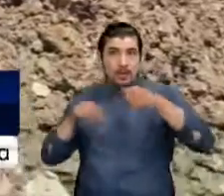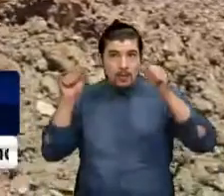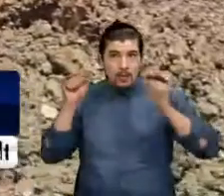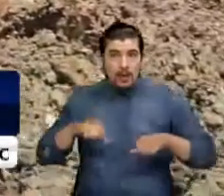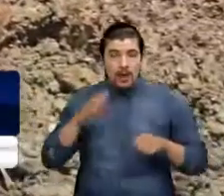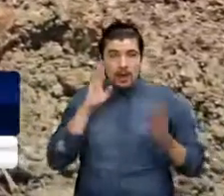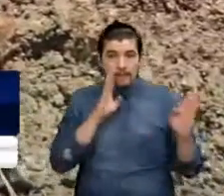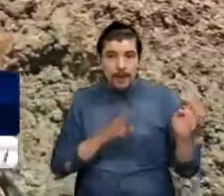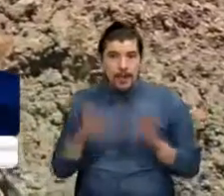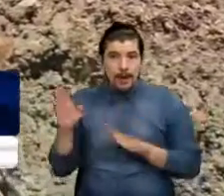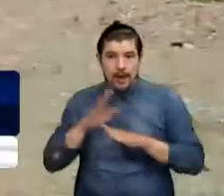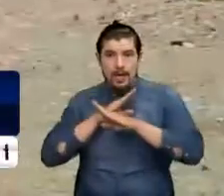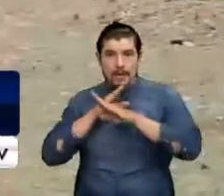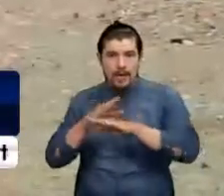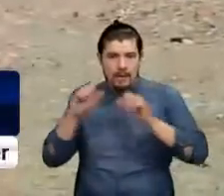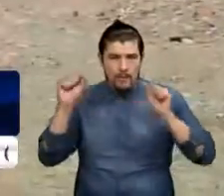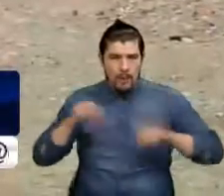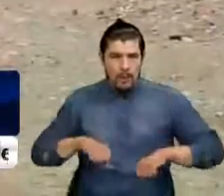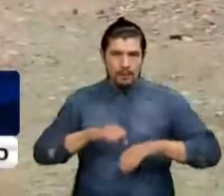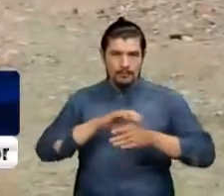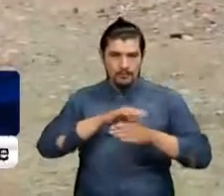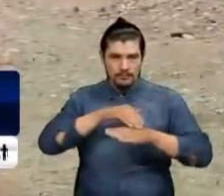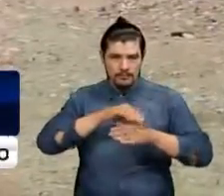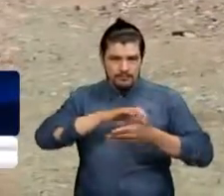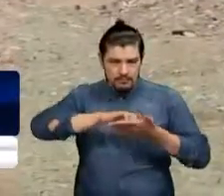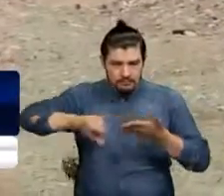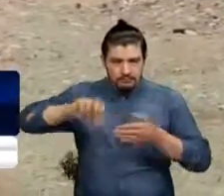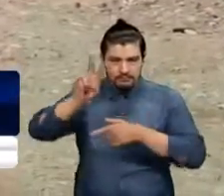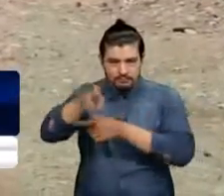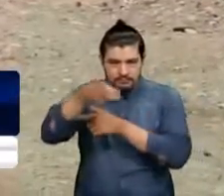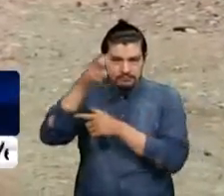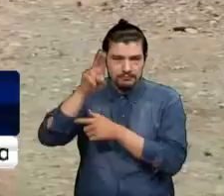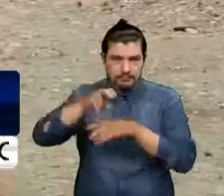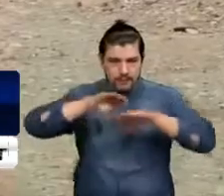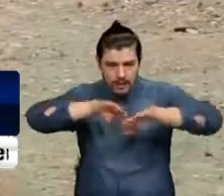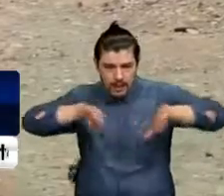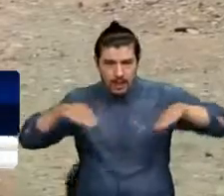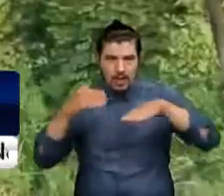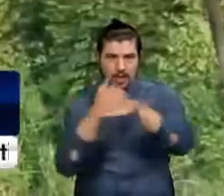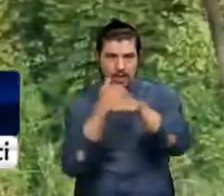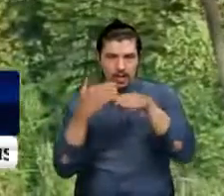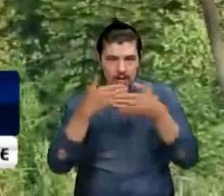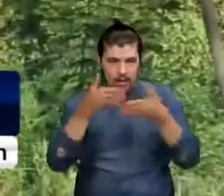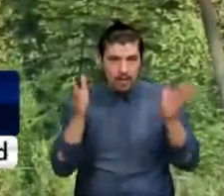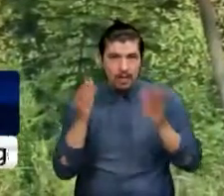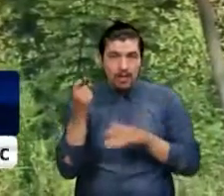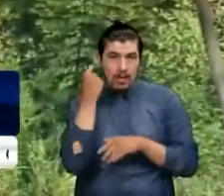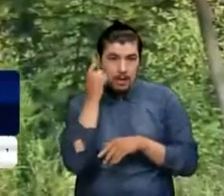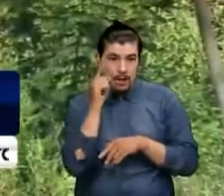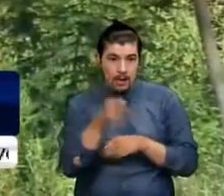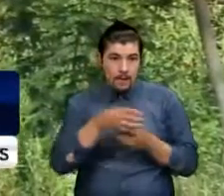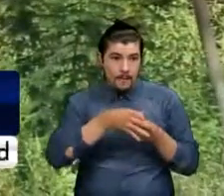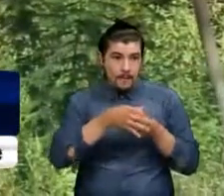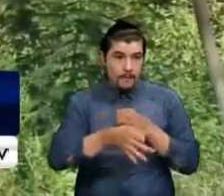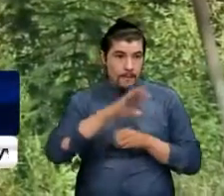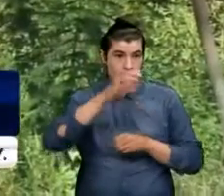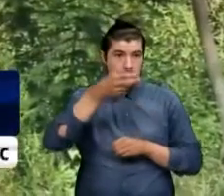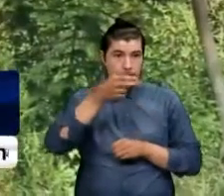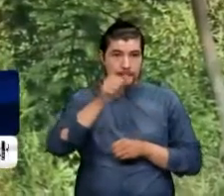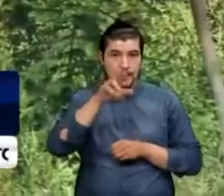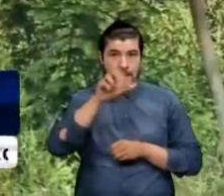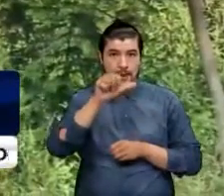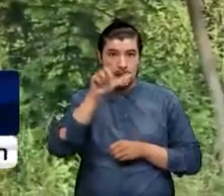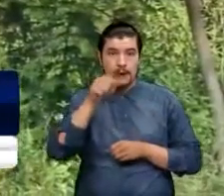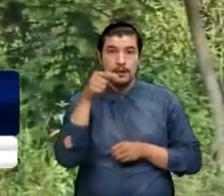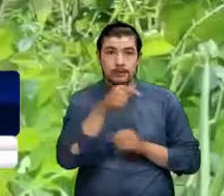el plan de contingencia para remover los escombros y poder dar paso. Es de recordar que este fin de semana el municipio de Charalá tiene programadas